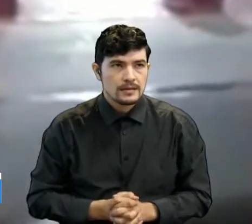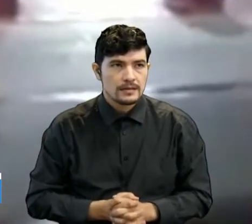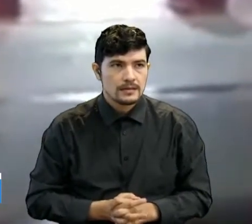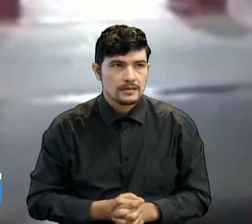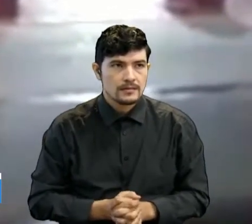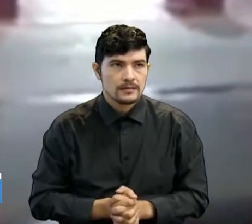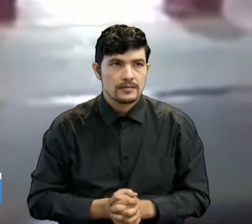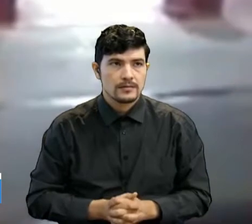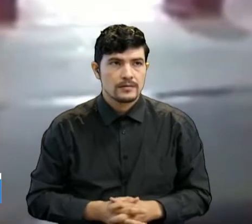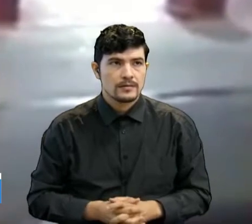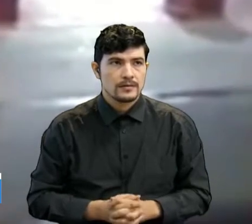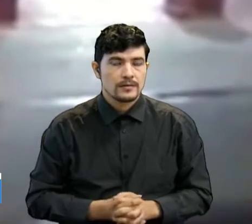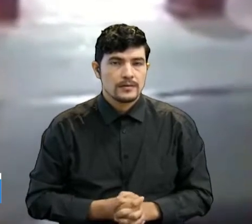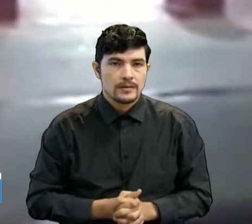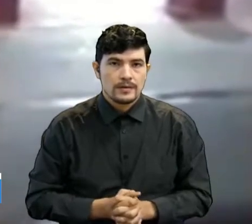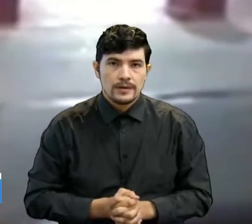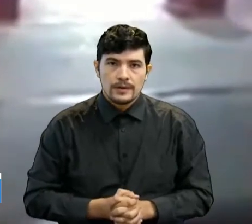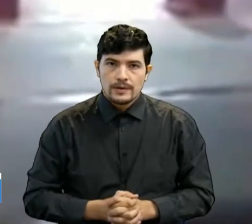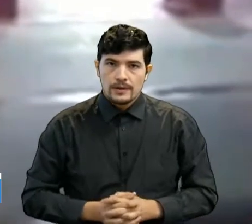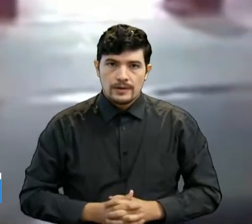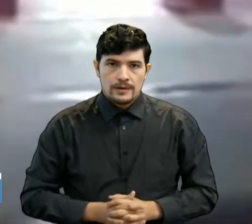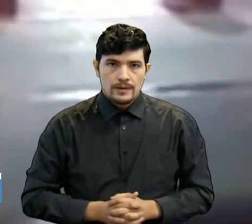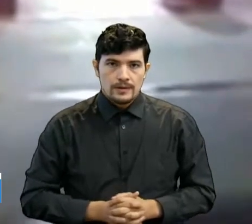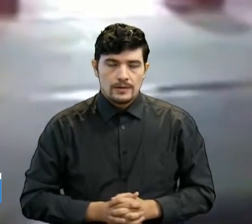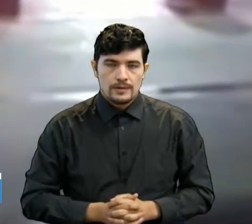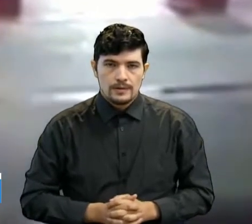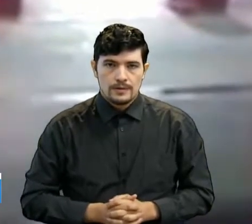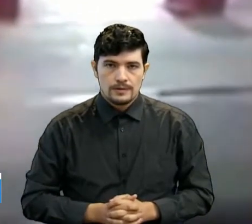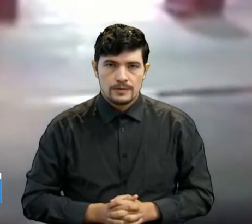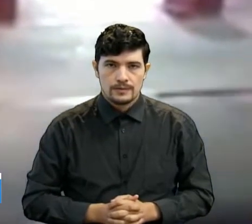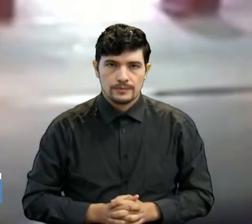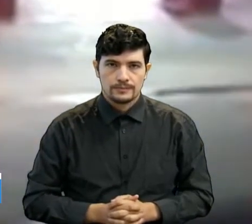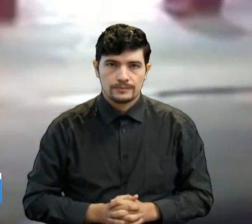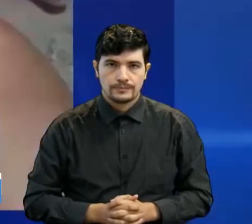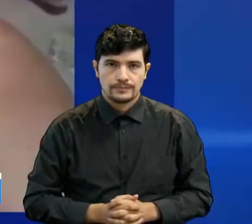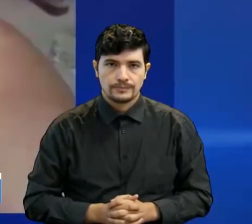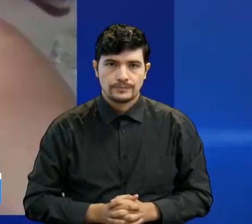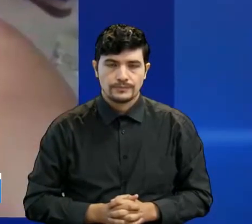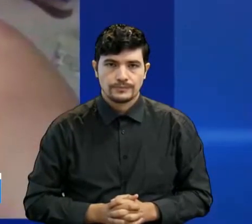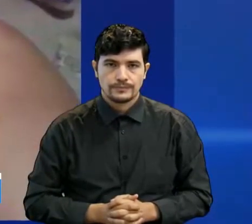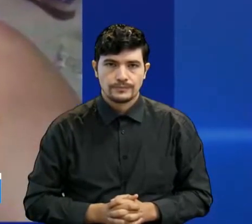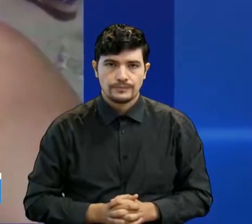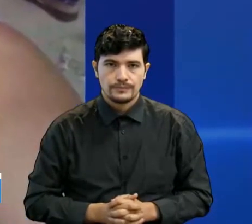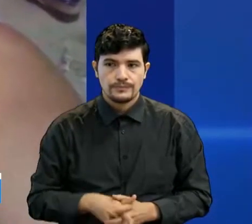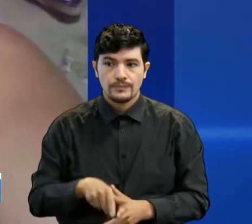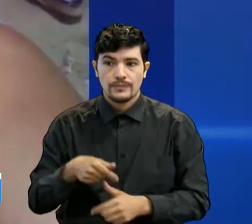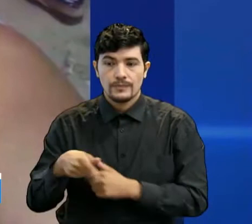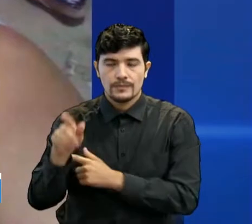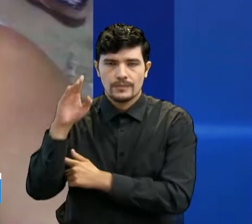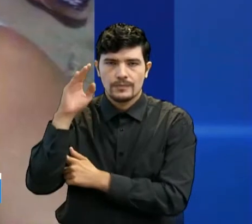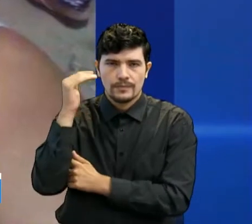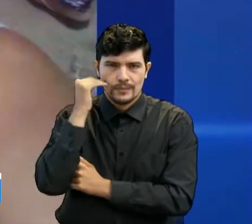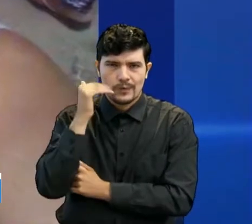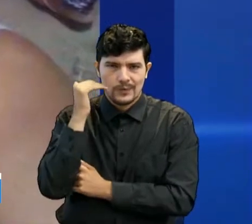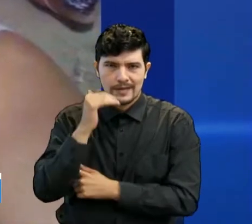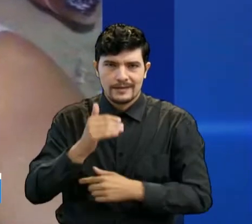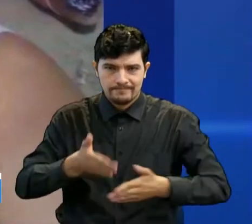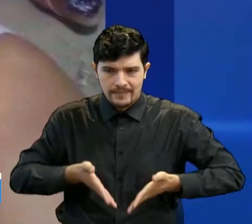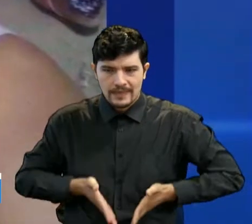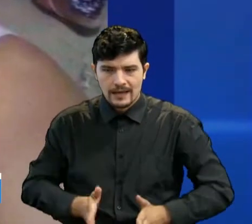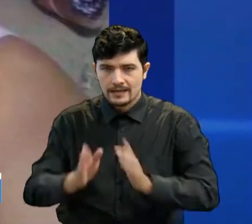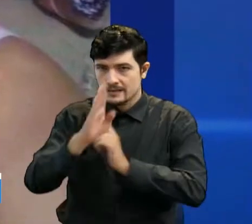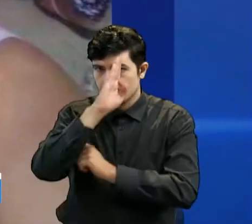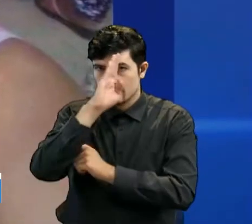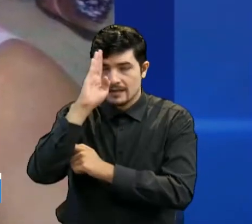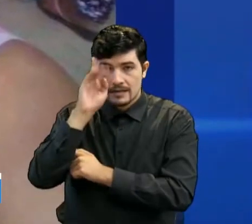las circunstancias de tiempo modo y lugar en que ocurren estos eventos la mujer natural de sant hilera la vicepresidenta